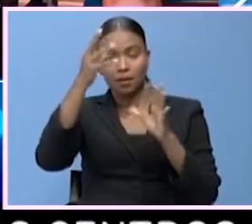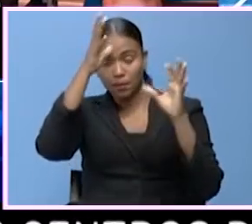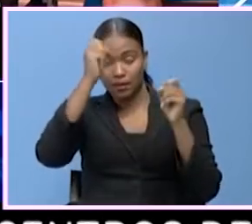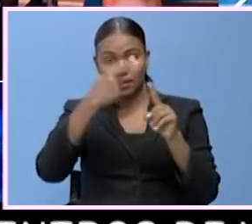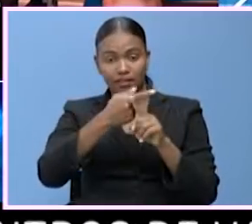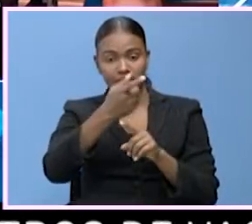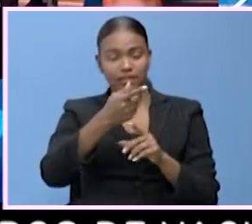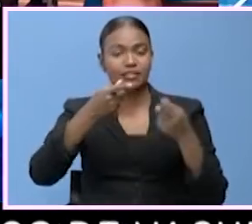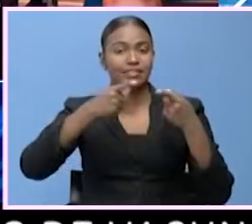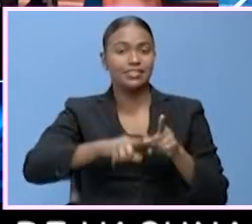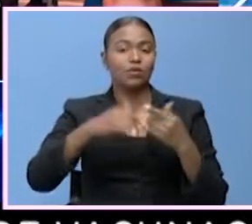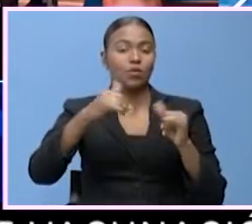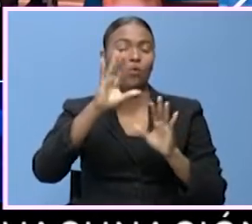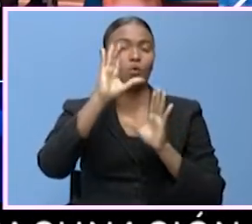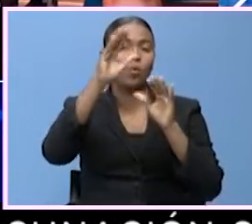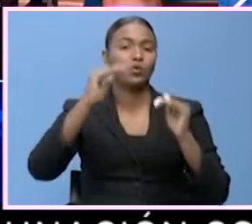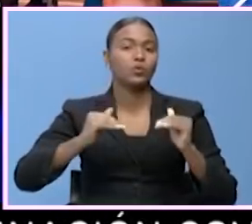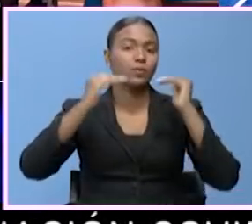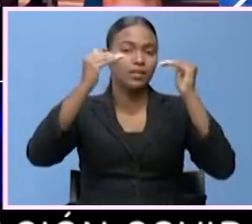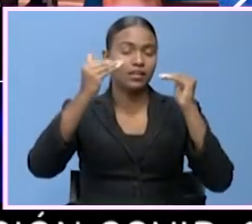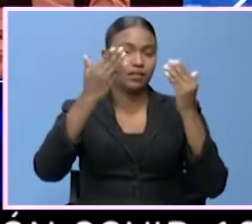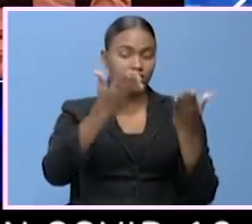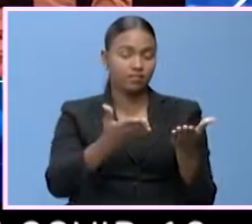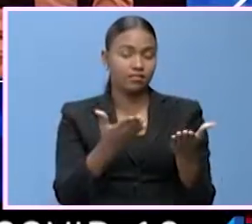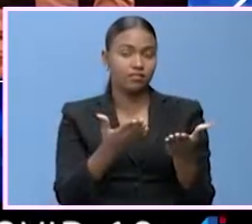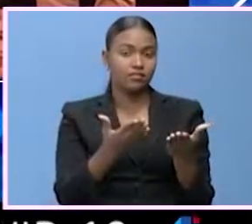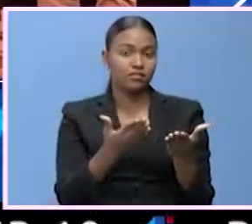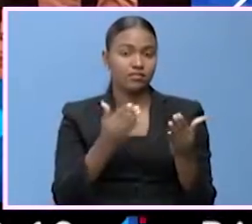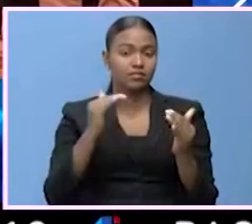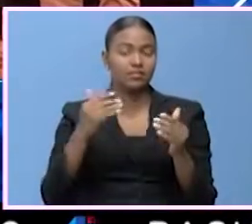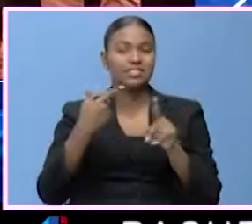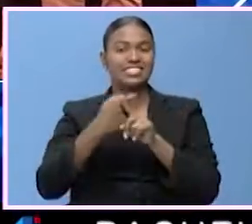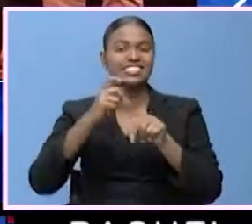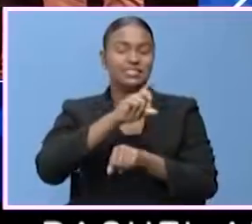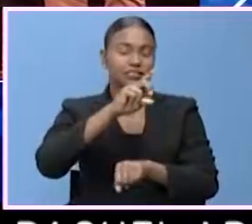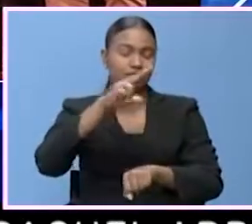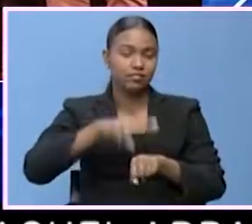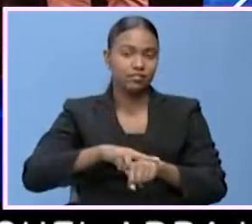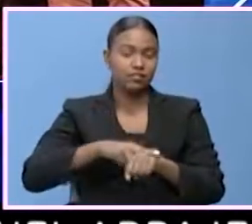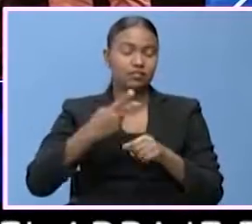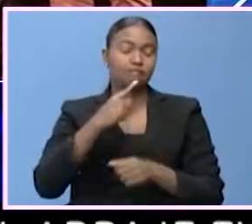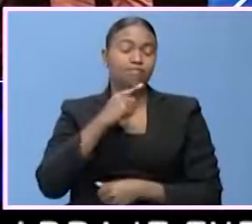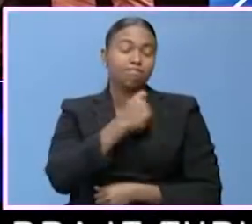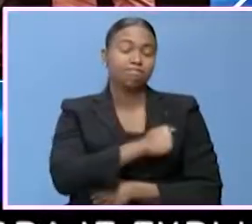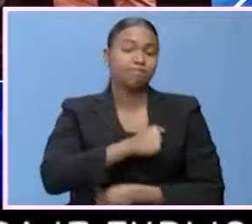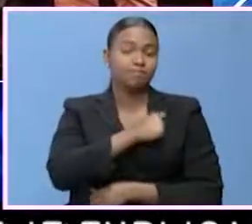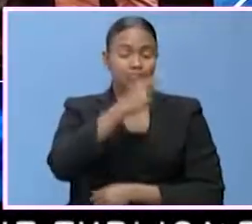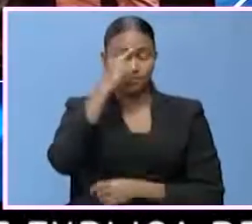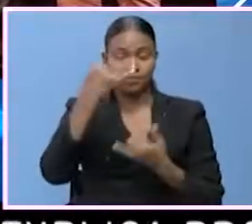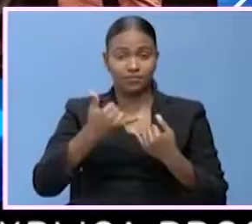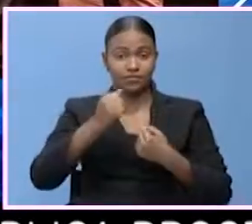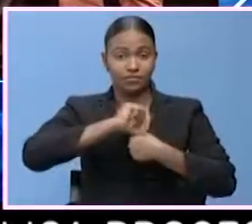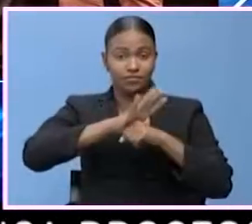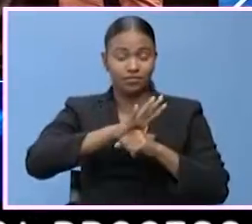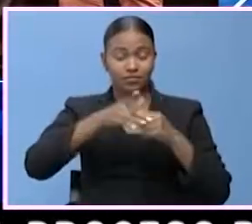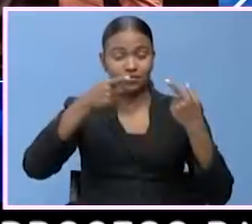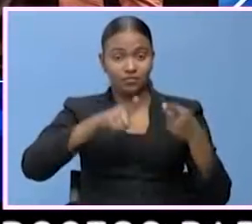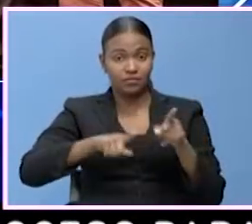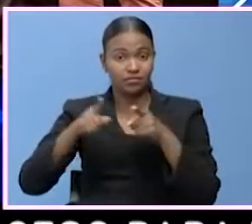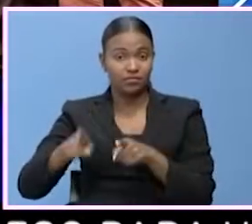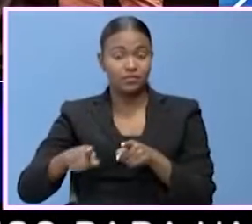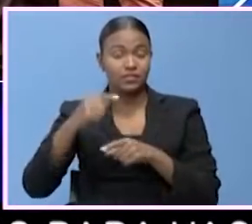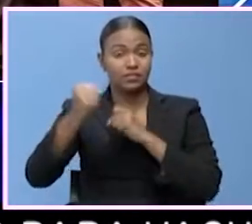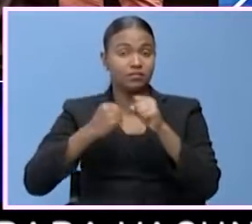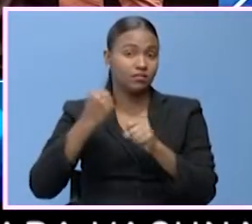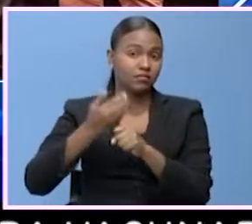de esta edición del torneo superior de baloncesto superior del Distrito Nacional, que lamentablemente por la pandemia del COVID-19